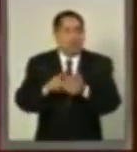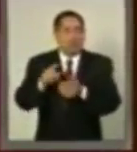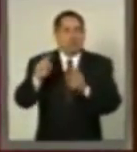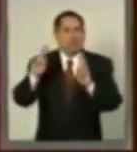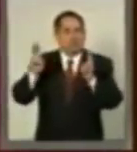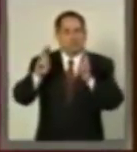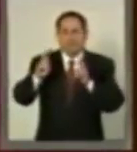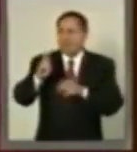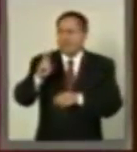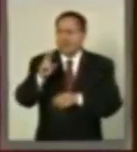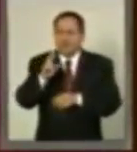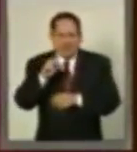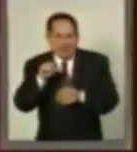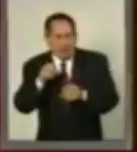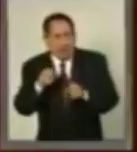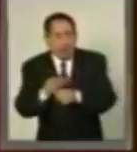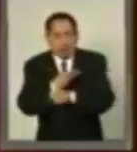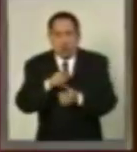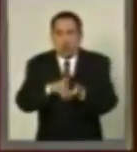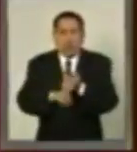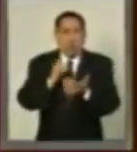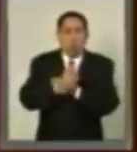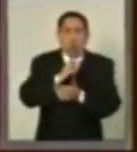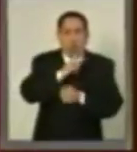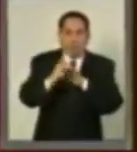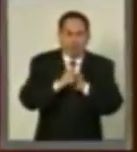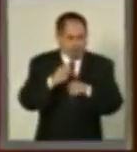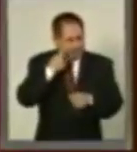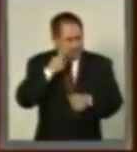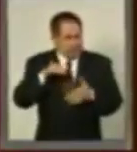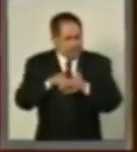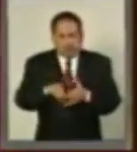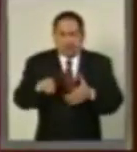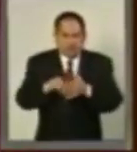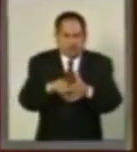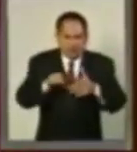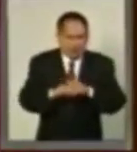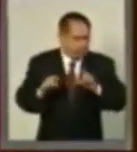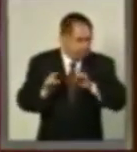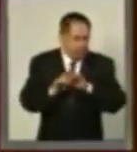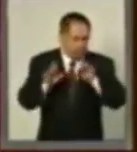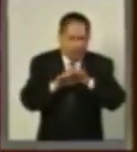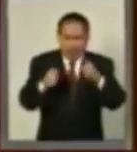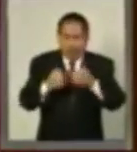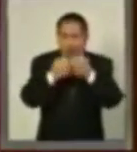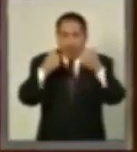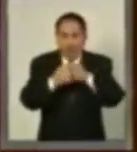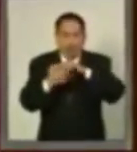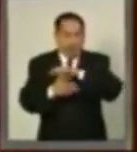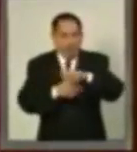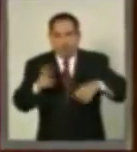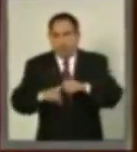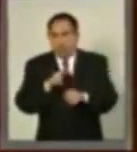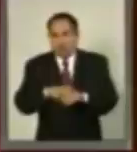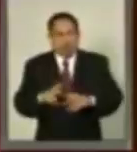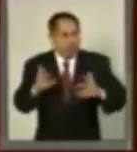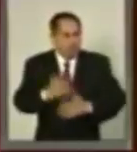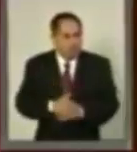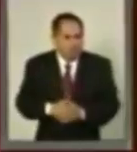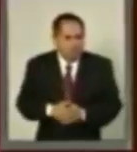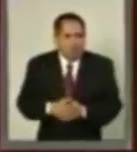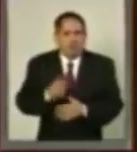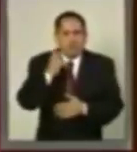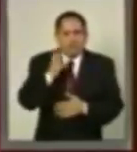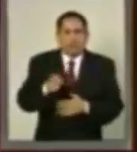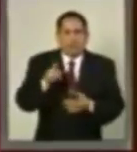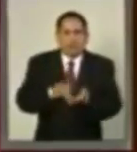Nacional de Prevención de Desastres, fue el único país que se ha visto enfrentado a tal cantidad de desastres naturales. Y ante todo